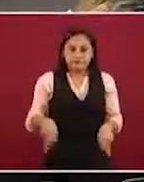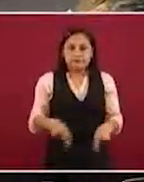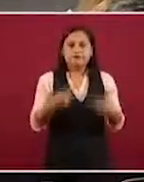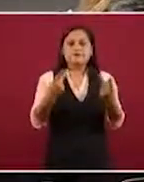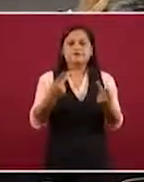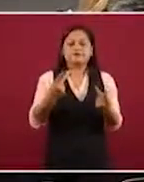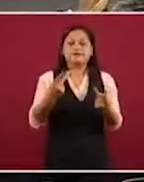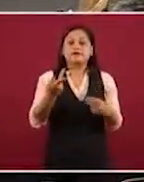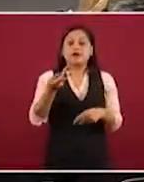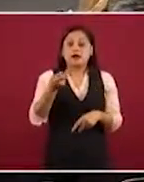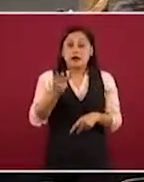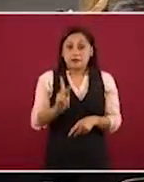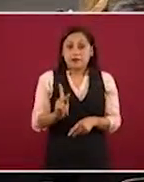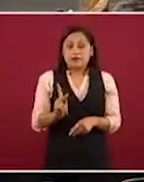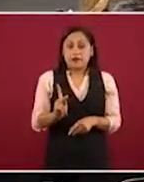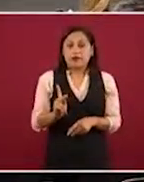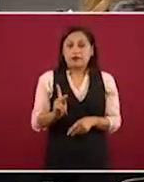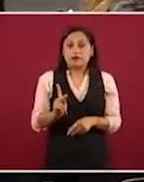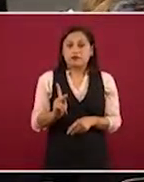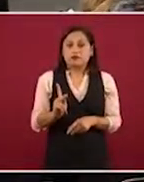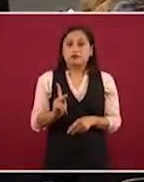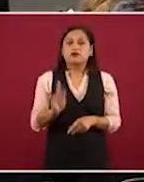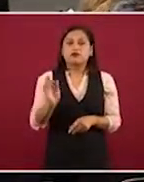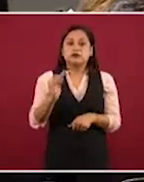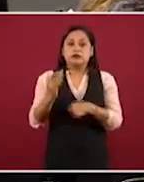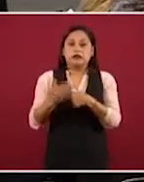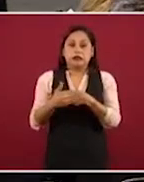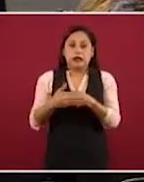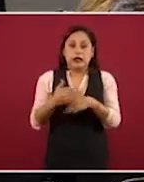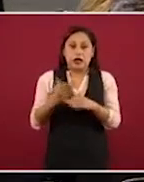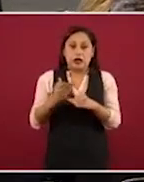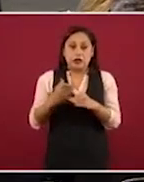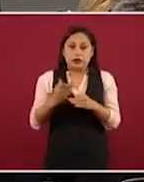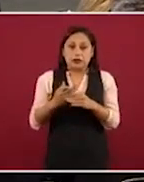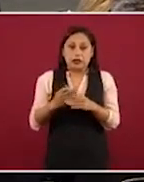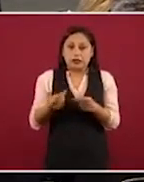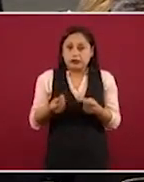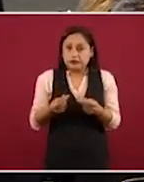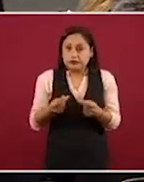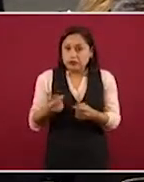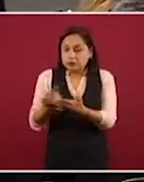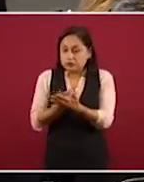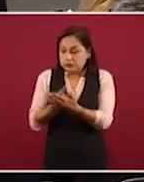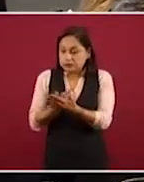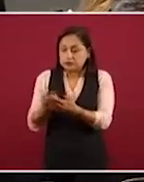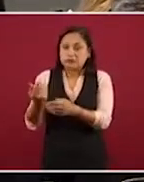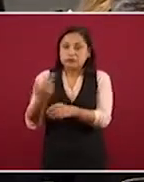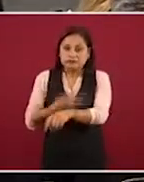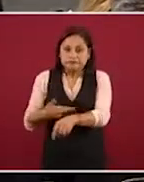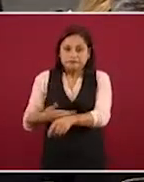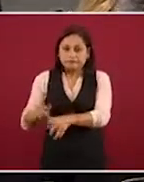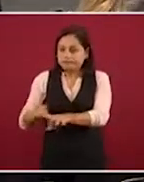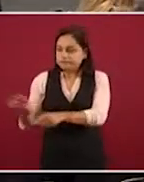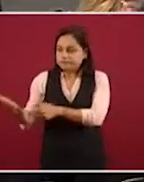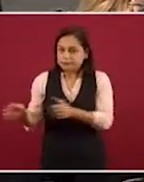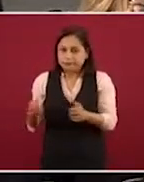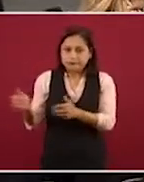muy intensa de tal manera de ya tener el número completo de joyas bajo custodia resguardada del instituto para devolver al pueblo robado